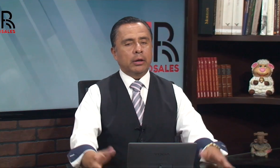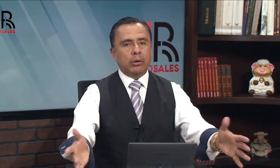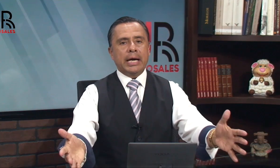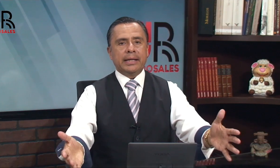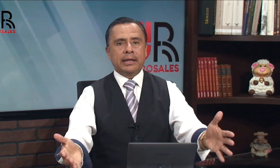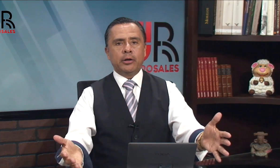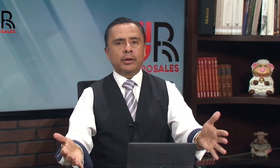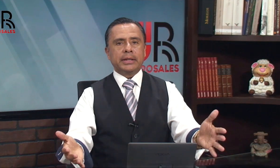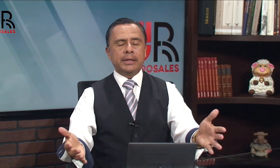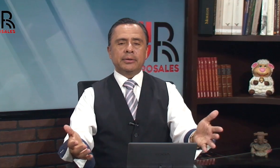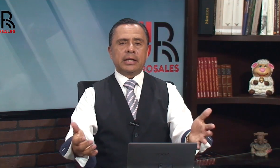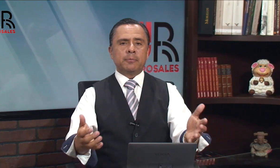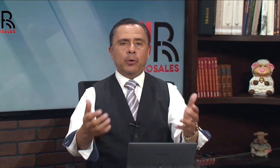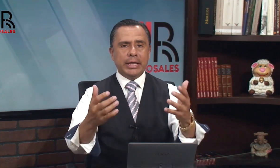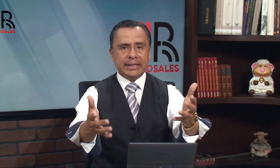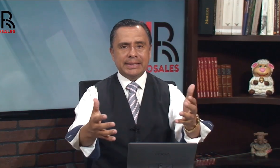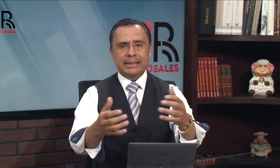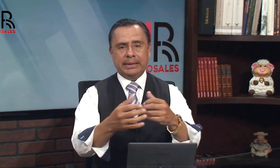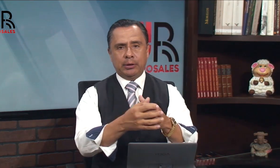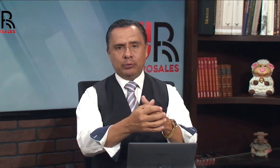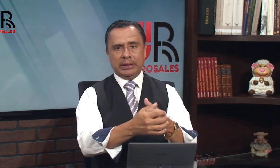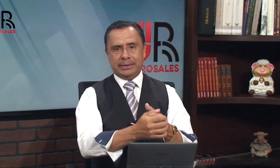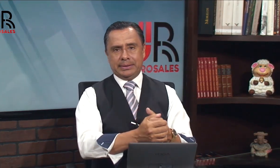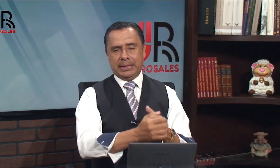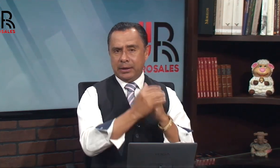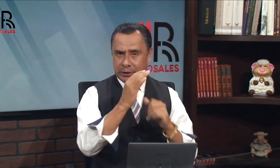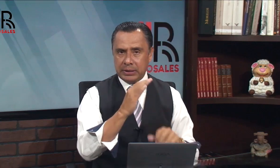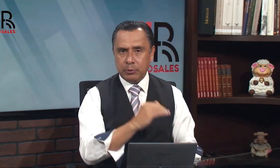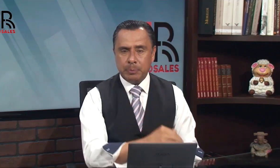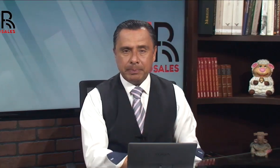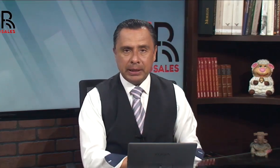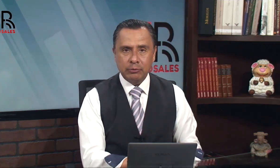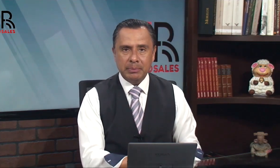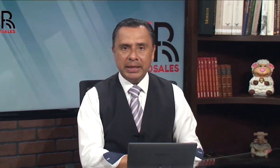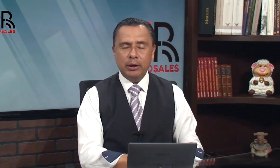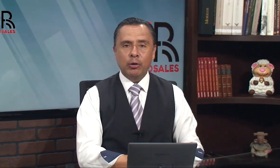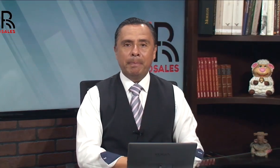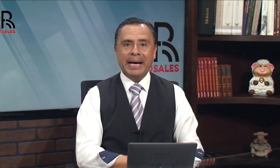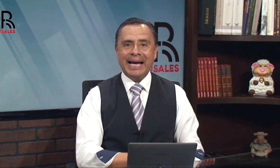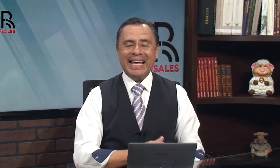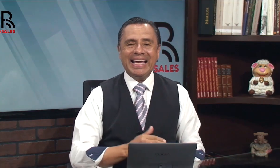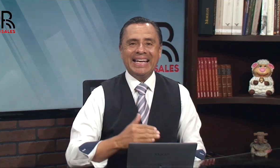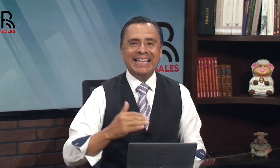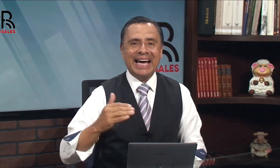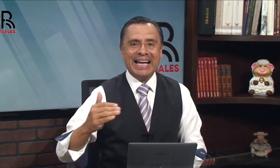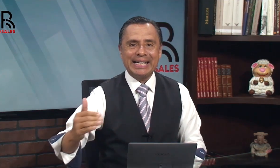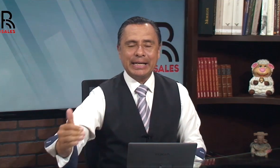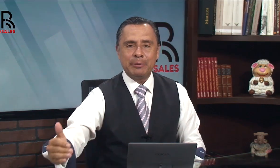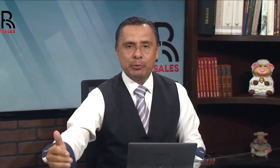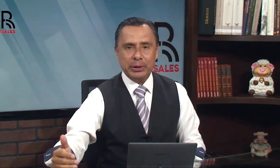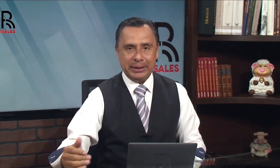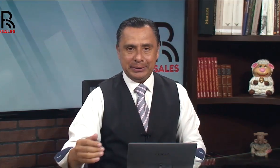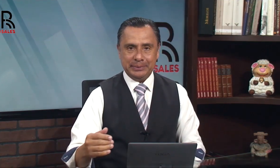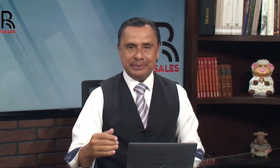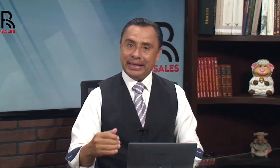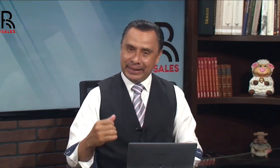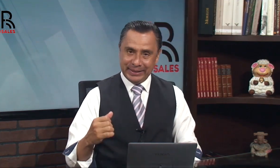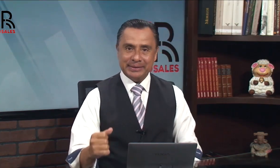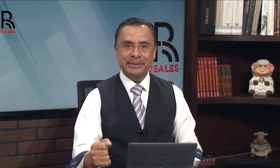Como en Corea del Norte y otras bonitas dictaduras, ya nos estamos preparando en México para heredar el